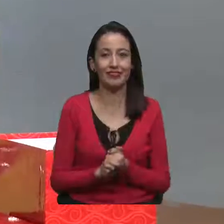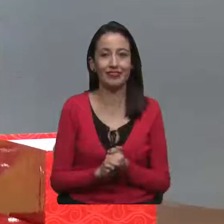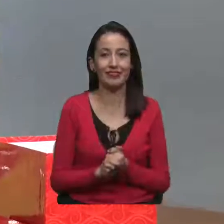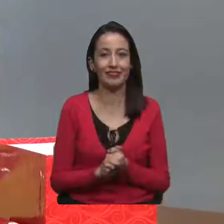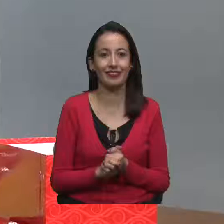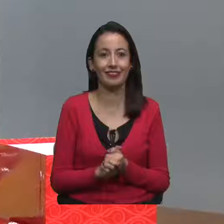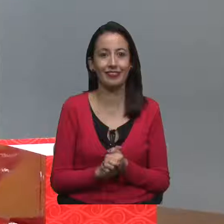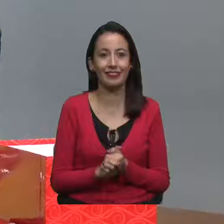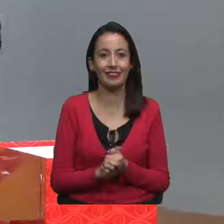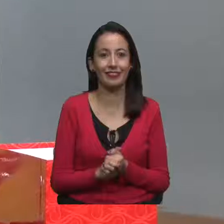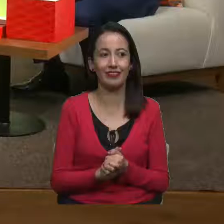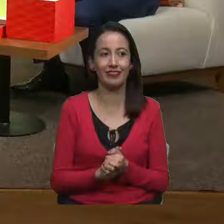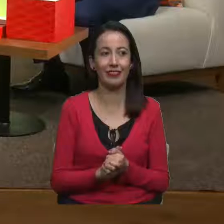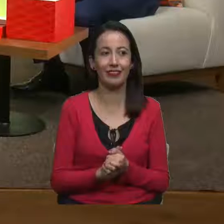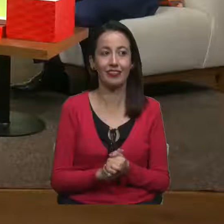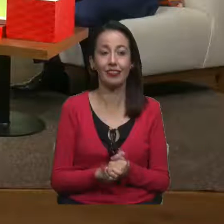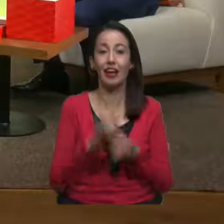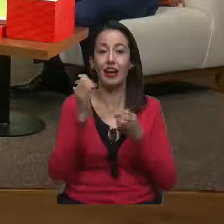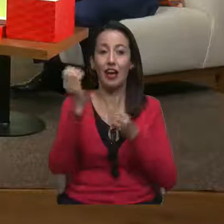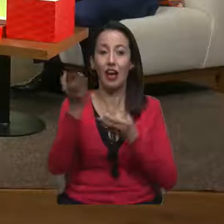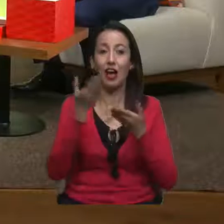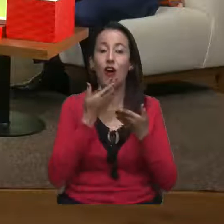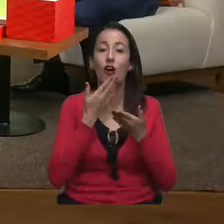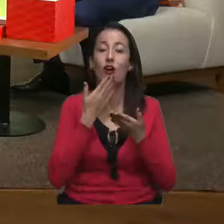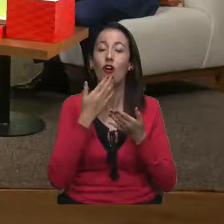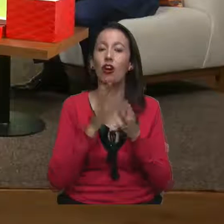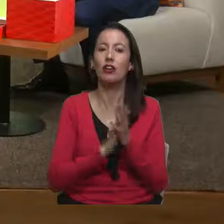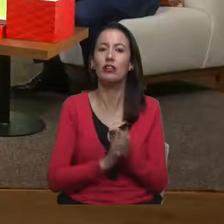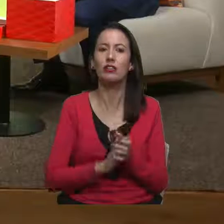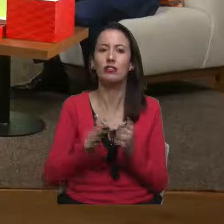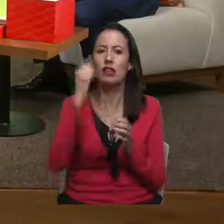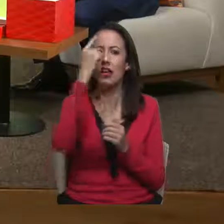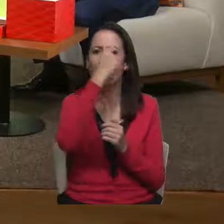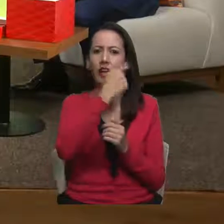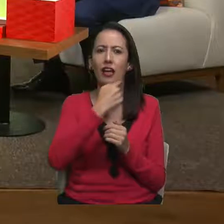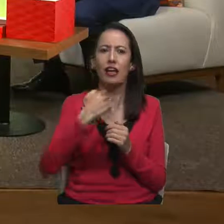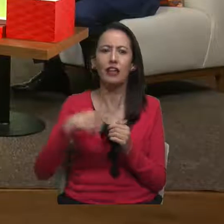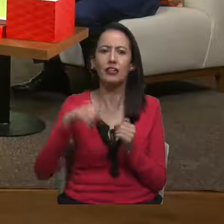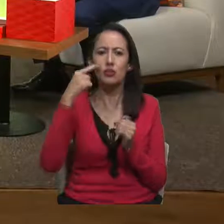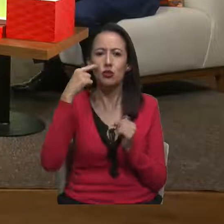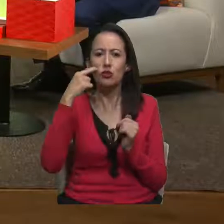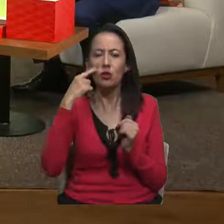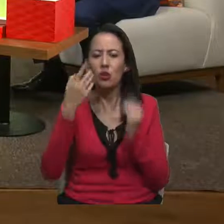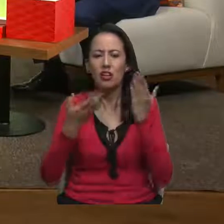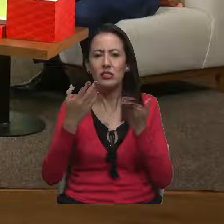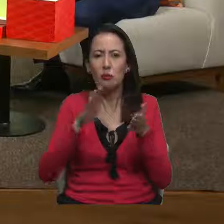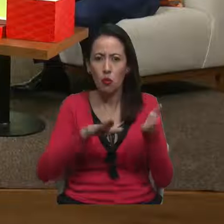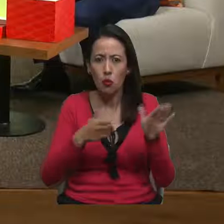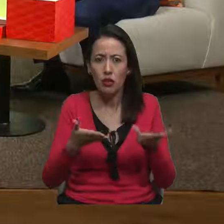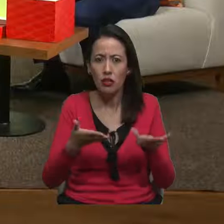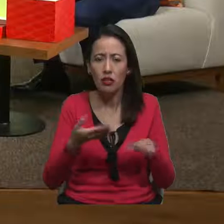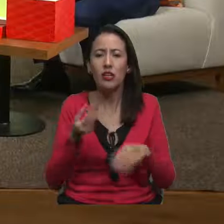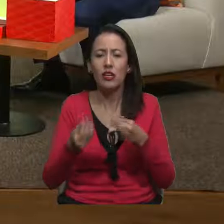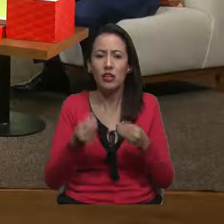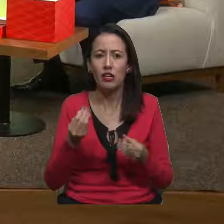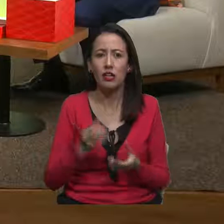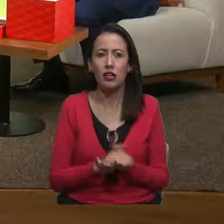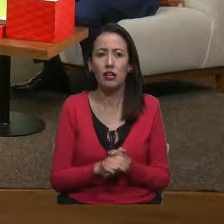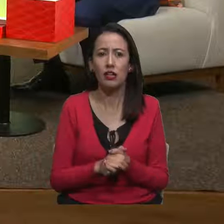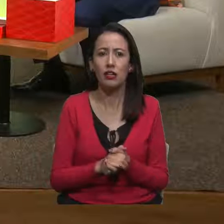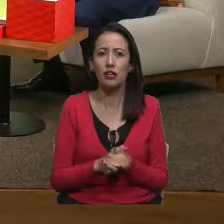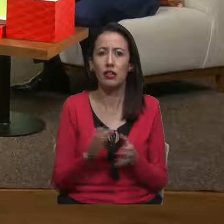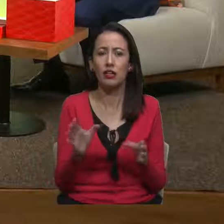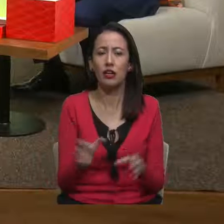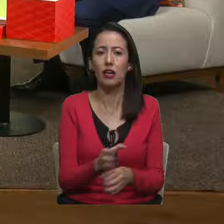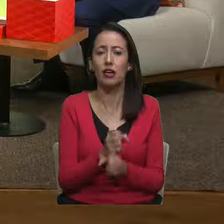cintia muchas grabamos por la calavera a ver qué quiere qué mensaje le remite esa calavera de la seguridad